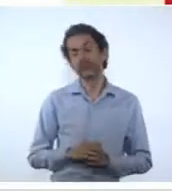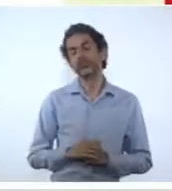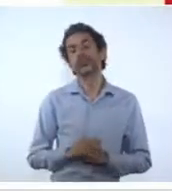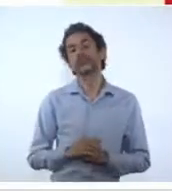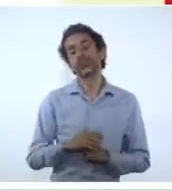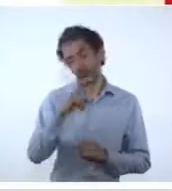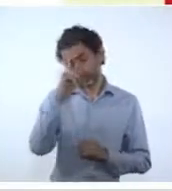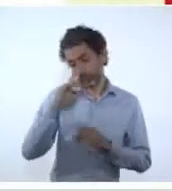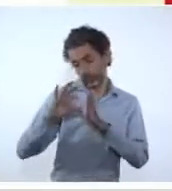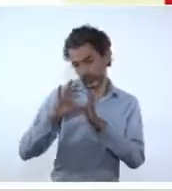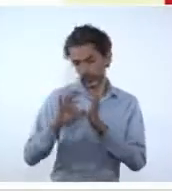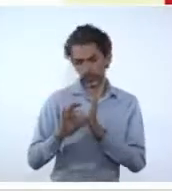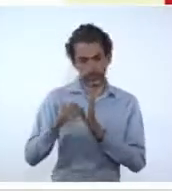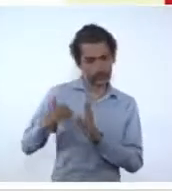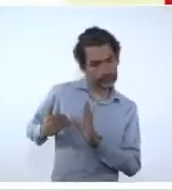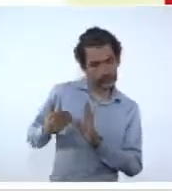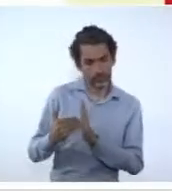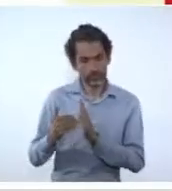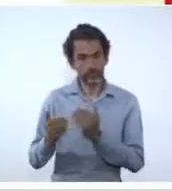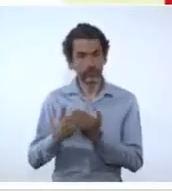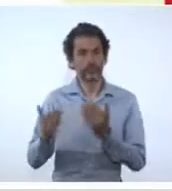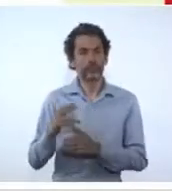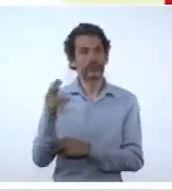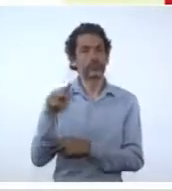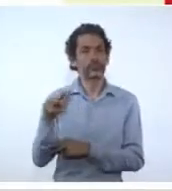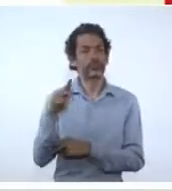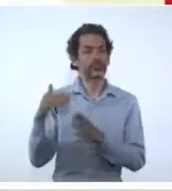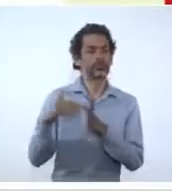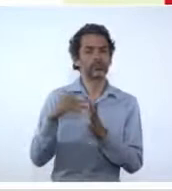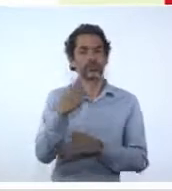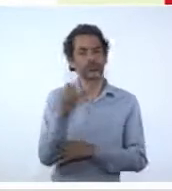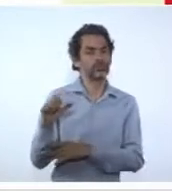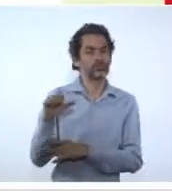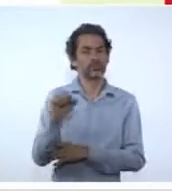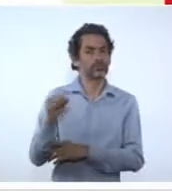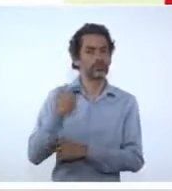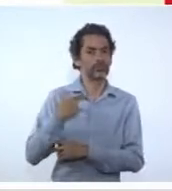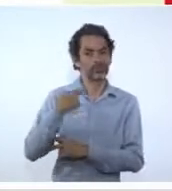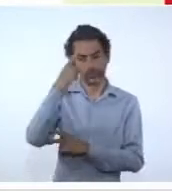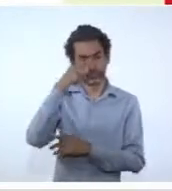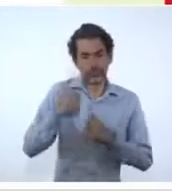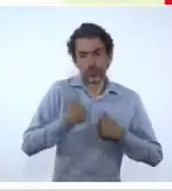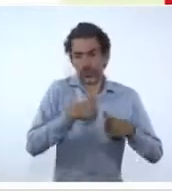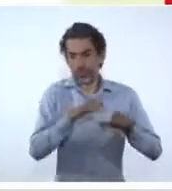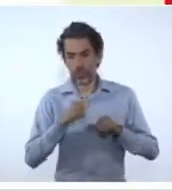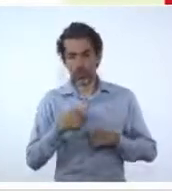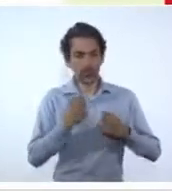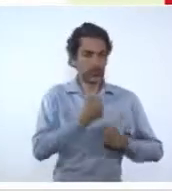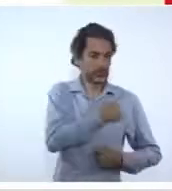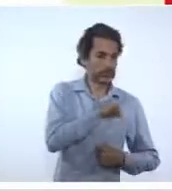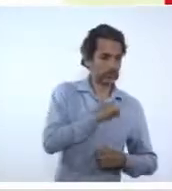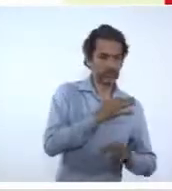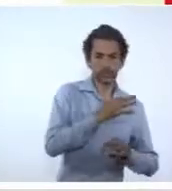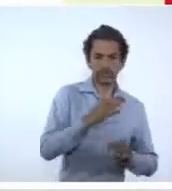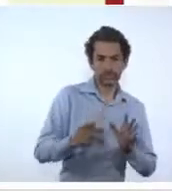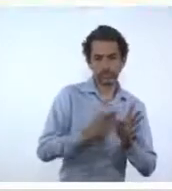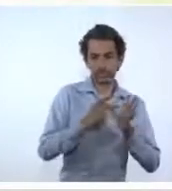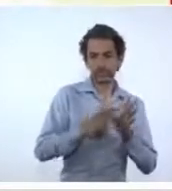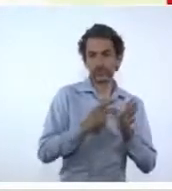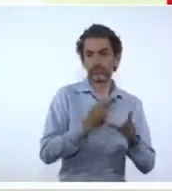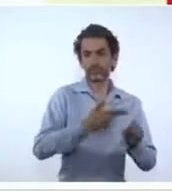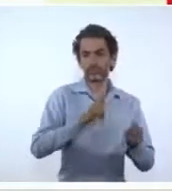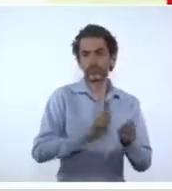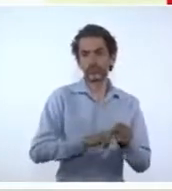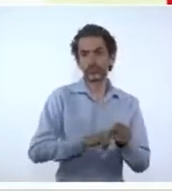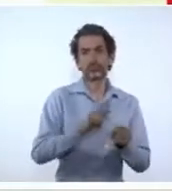Y a la fecha, y esto es muy importante, 18.160 personas que se han recuperado de los hospitales de la Ciudad de México.